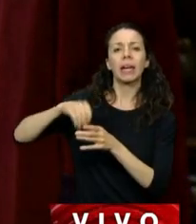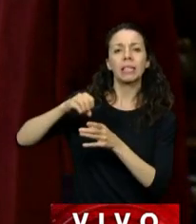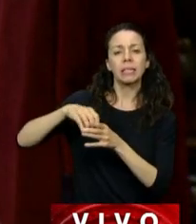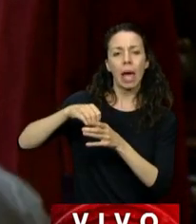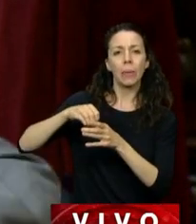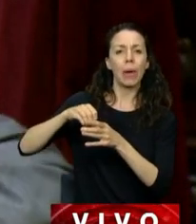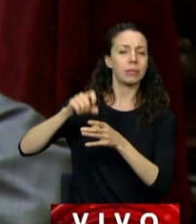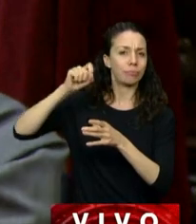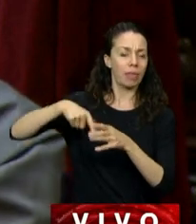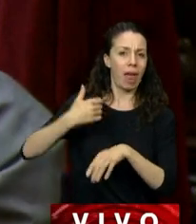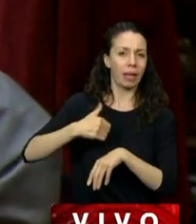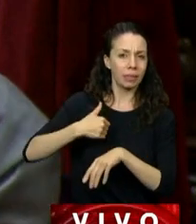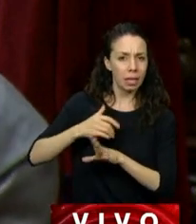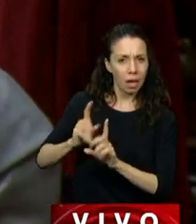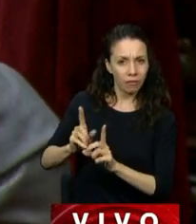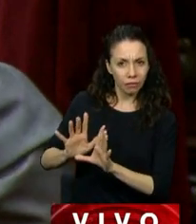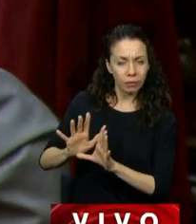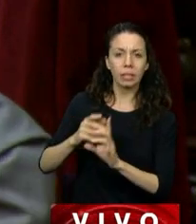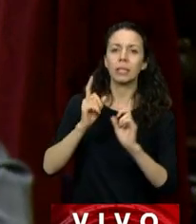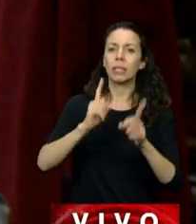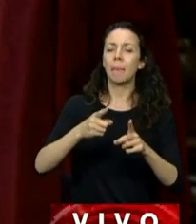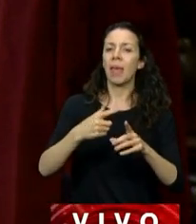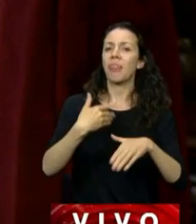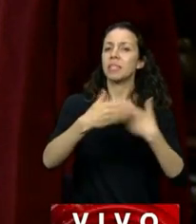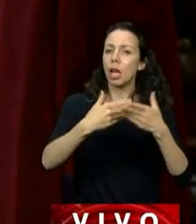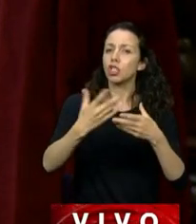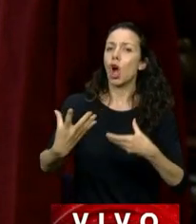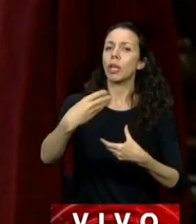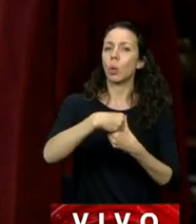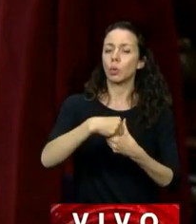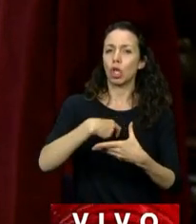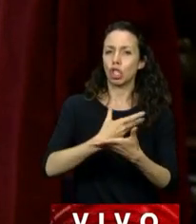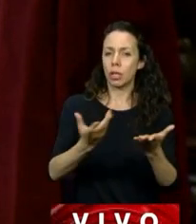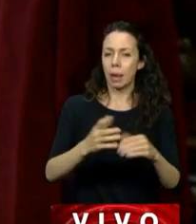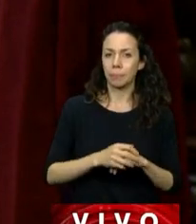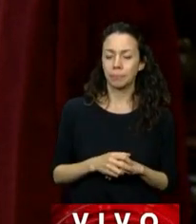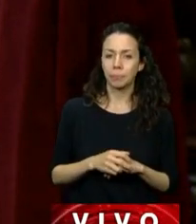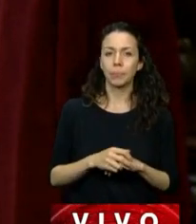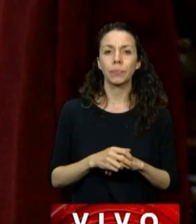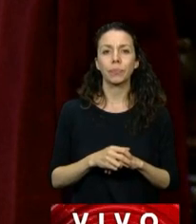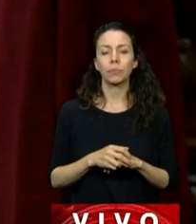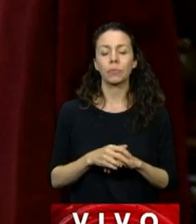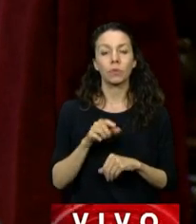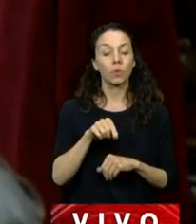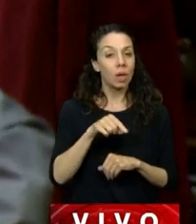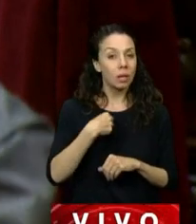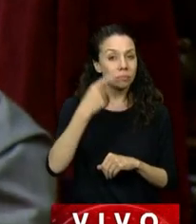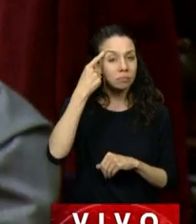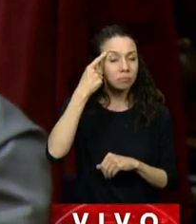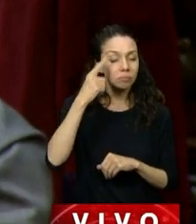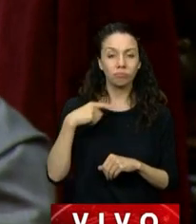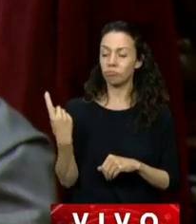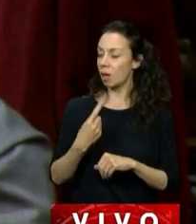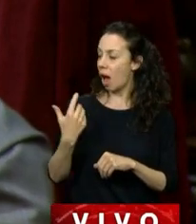desarrollo con inclusión social. Y ahí es donde me pregunto, ¿qué expectativa podemos tener